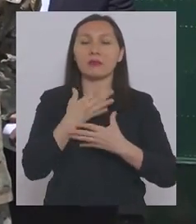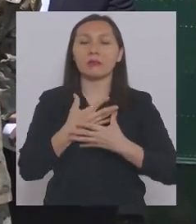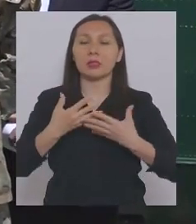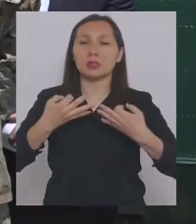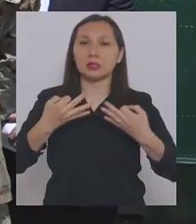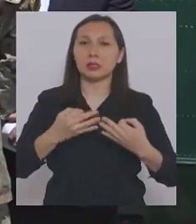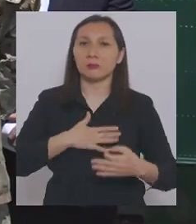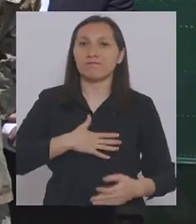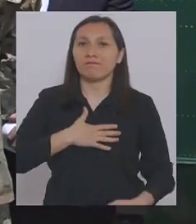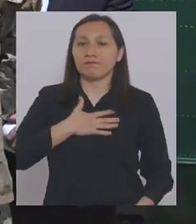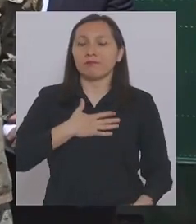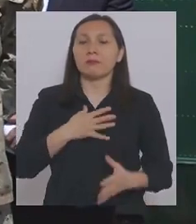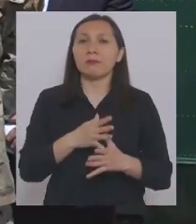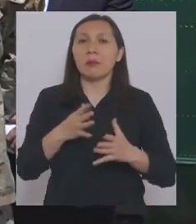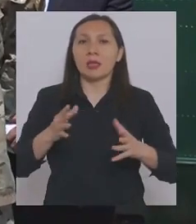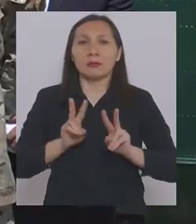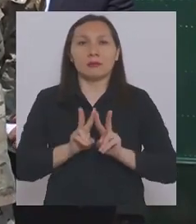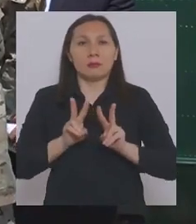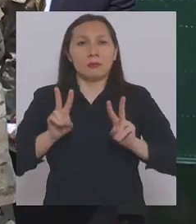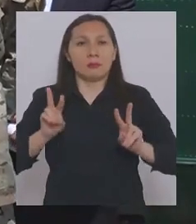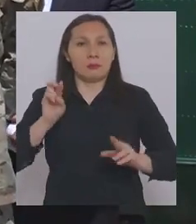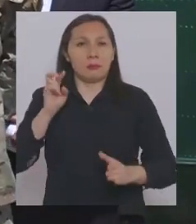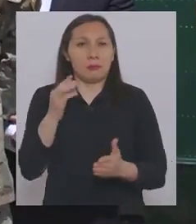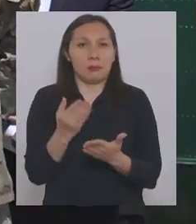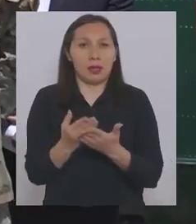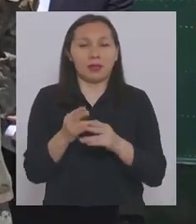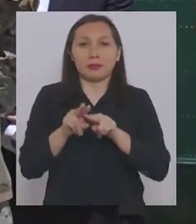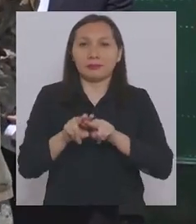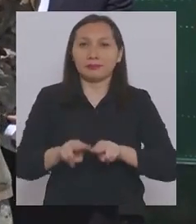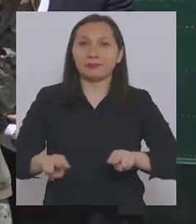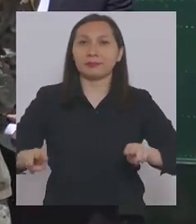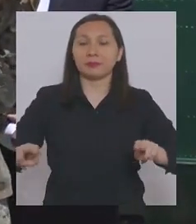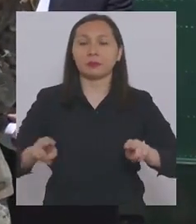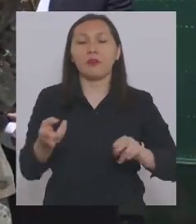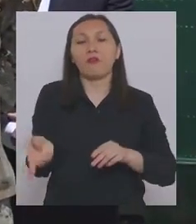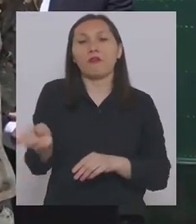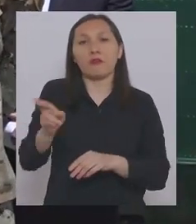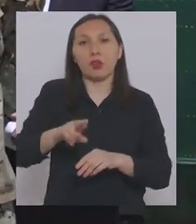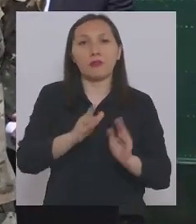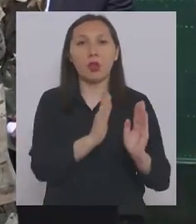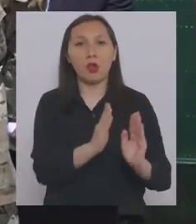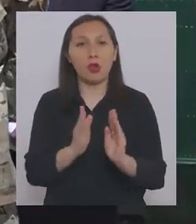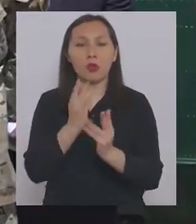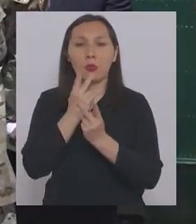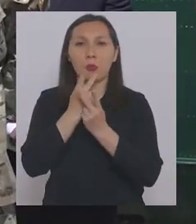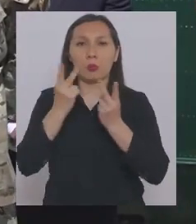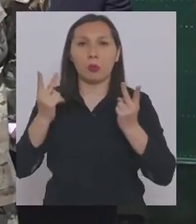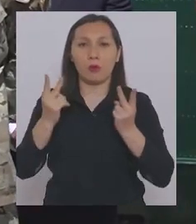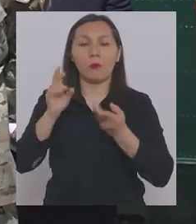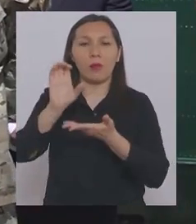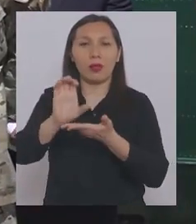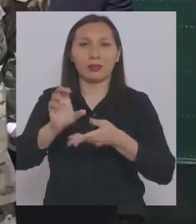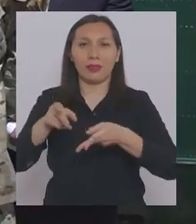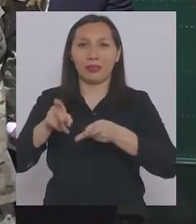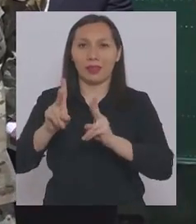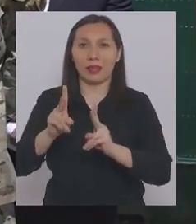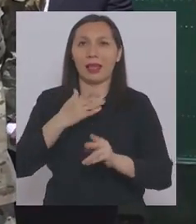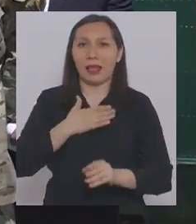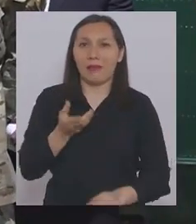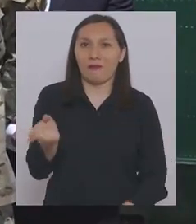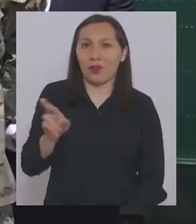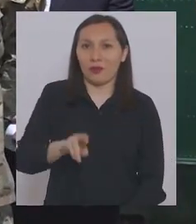seguridad, con mayor paz, con mayor tranquilidad y restablecer el orden público y el Estado de Derecho.